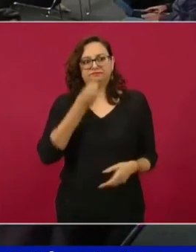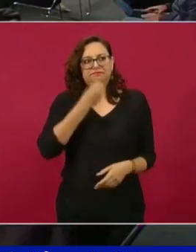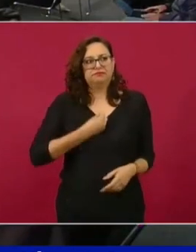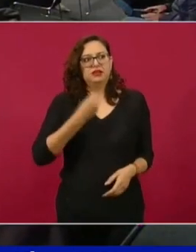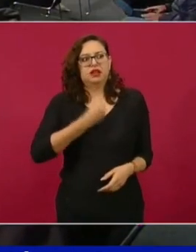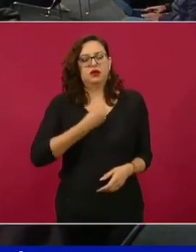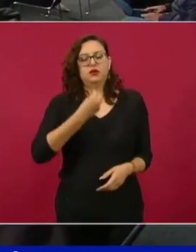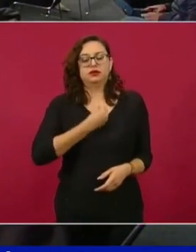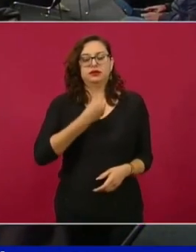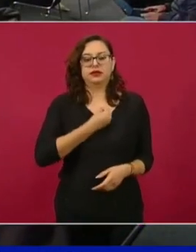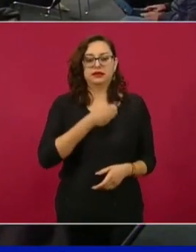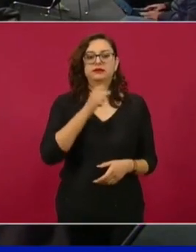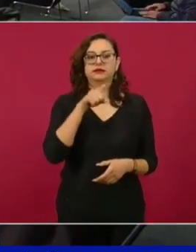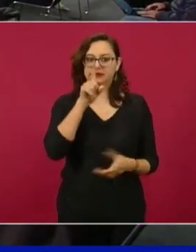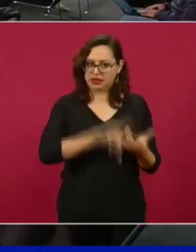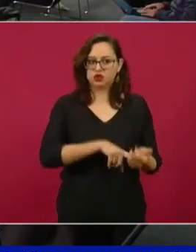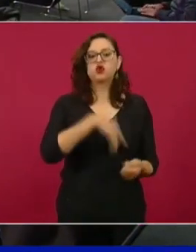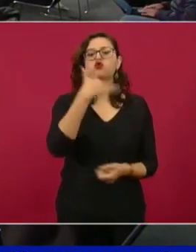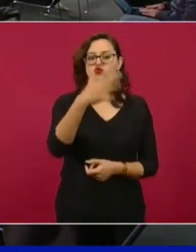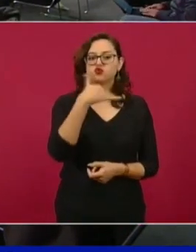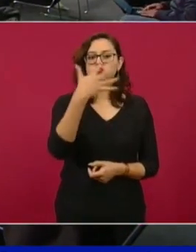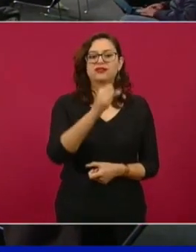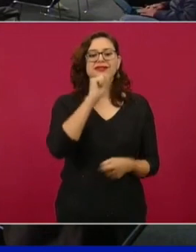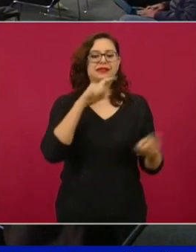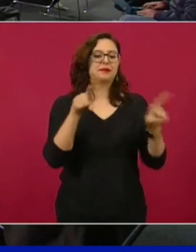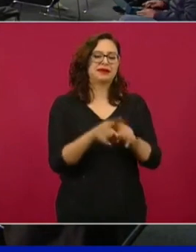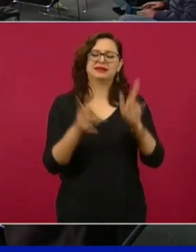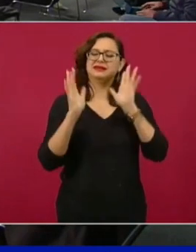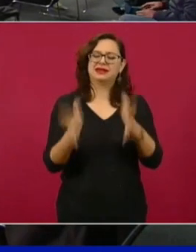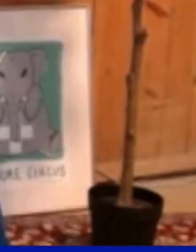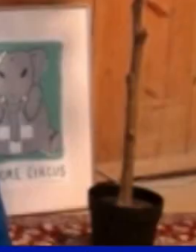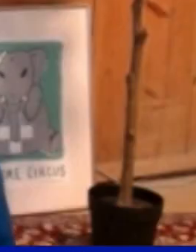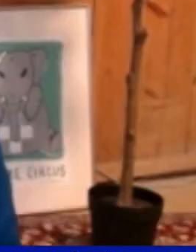plan de austeridad para el INE. Imagínense.